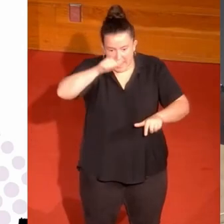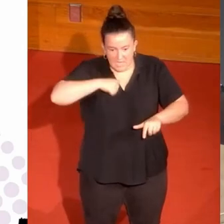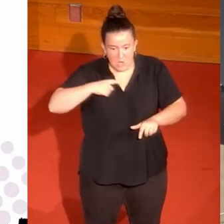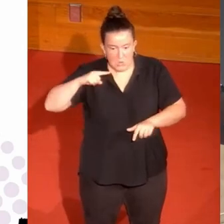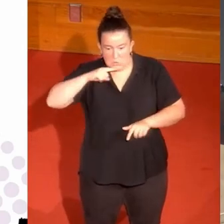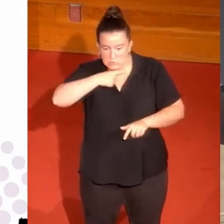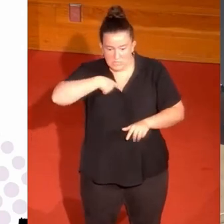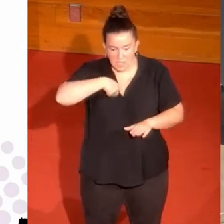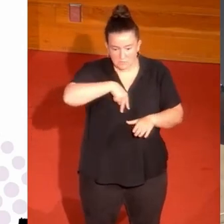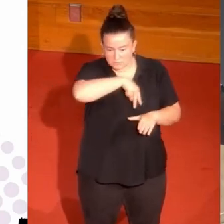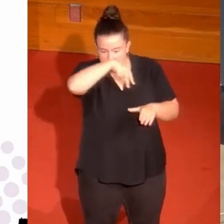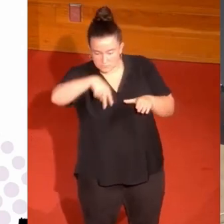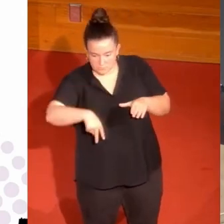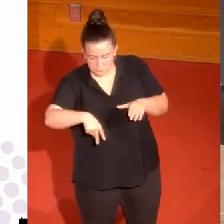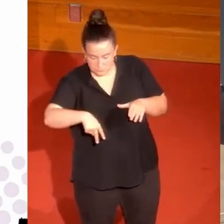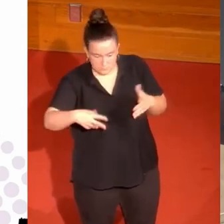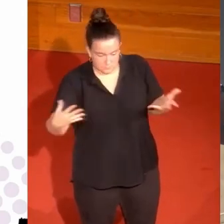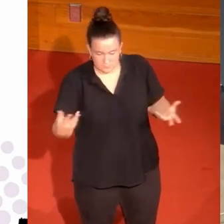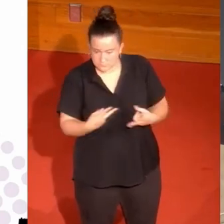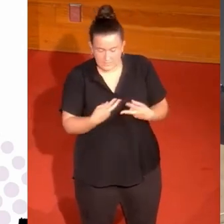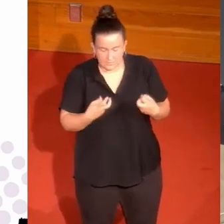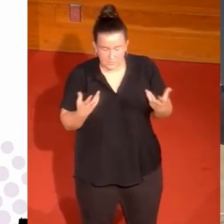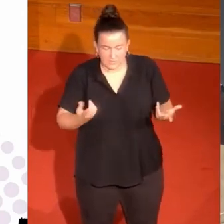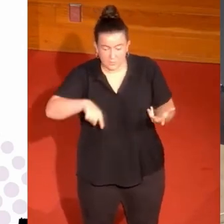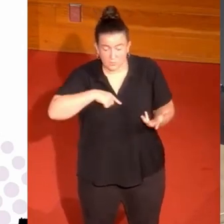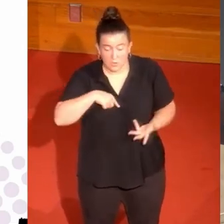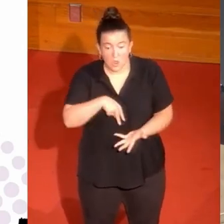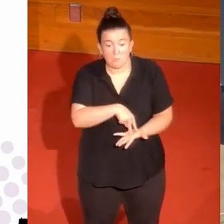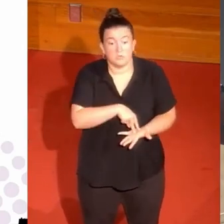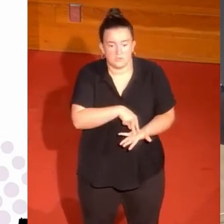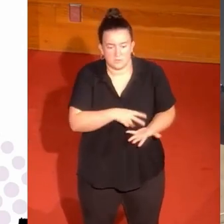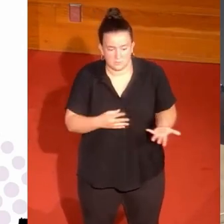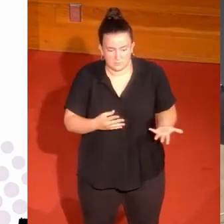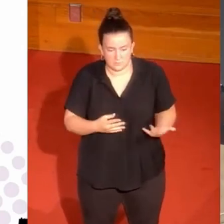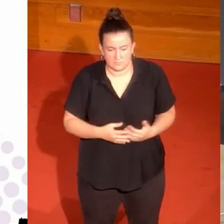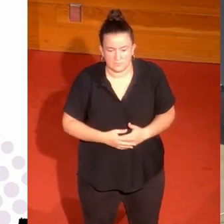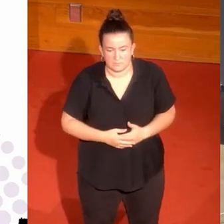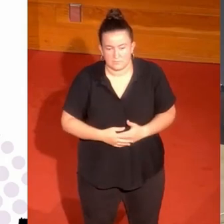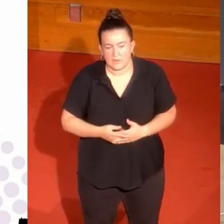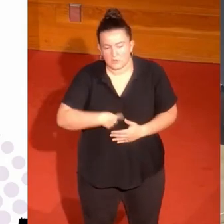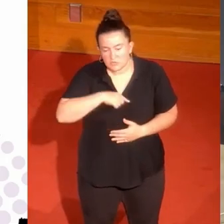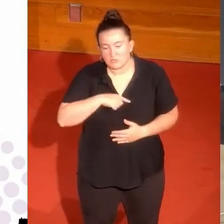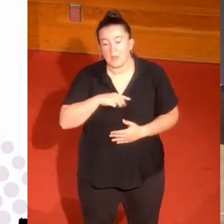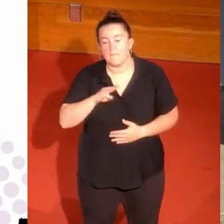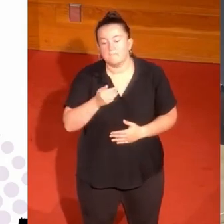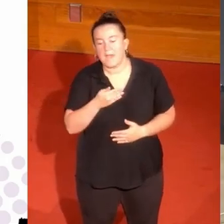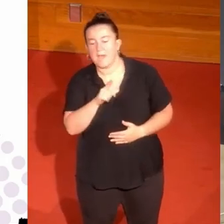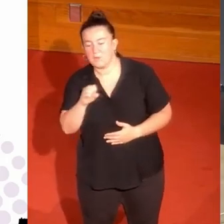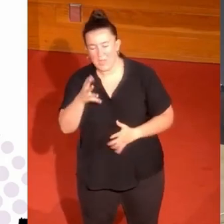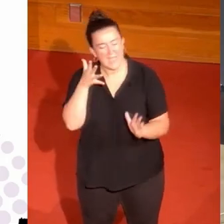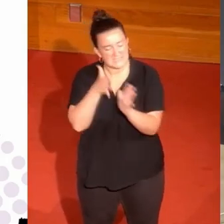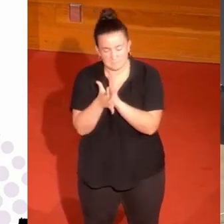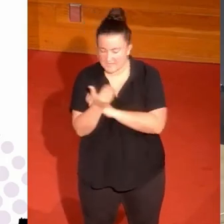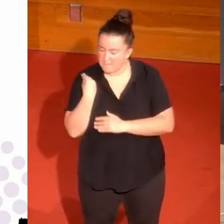posición de nuestra de nuestra organización es queremos que ahora Pablo de sus propias explicaciones él